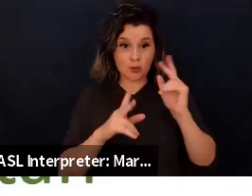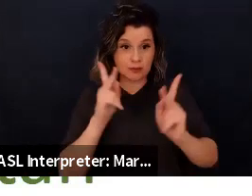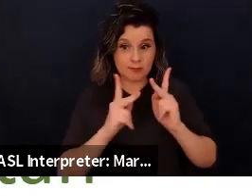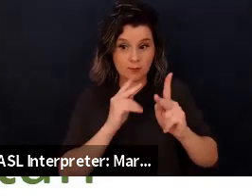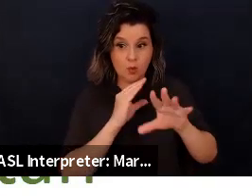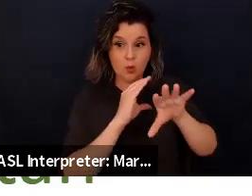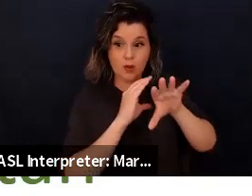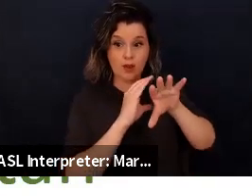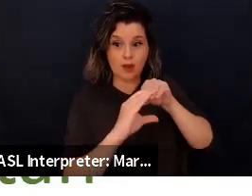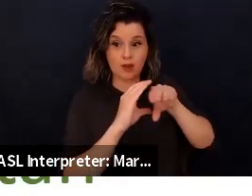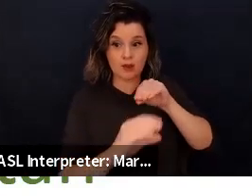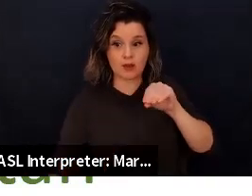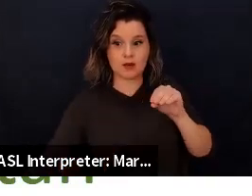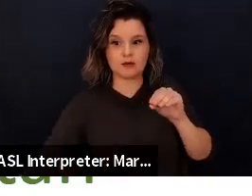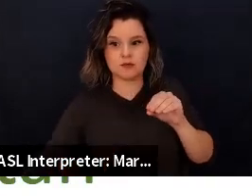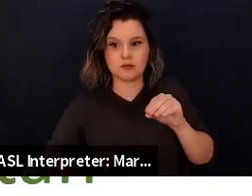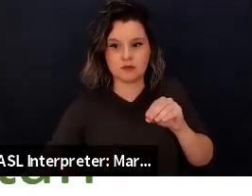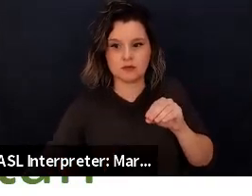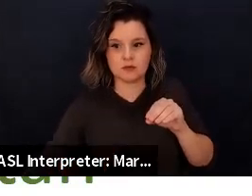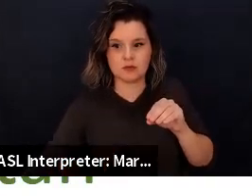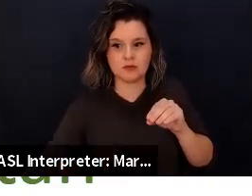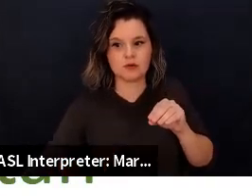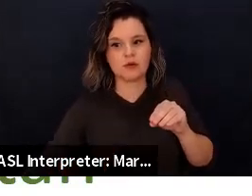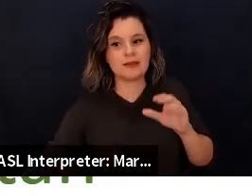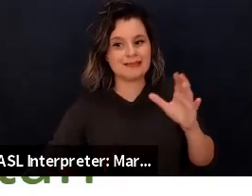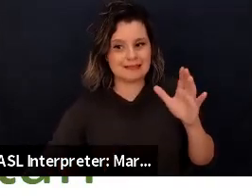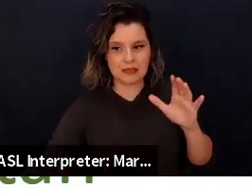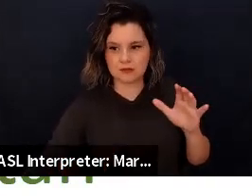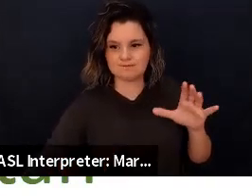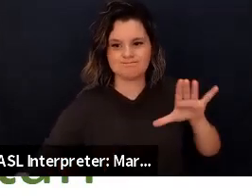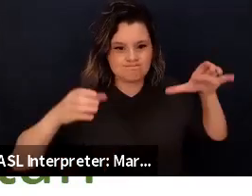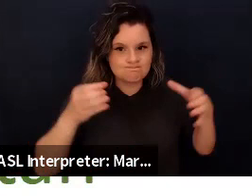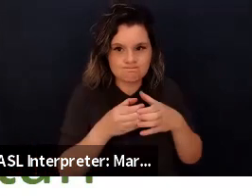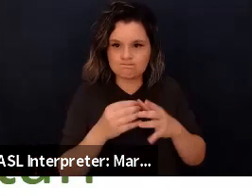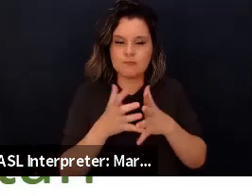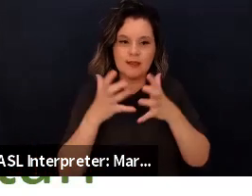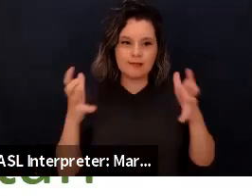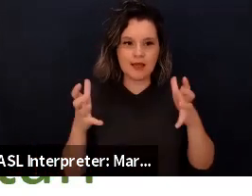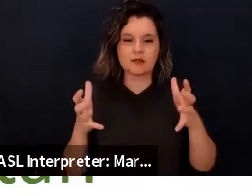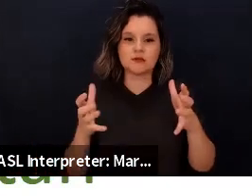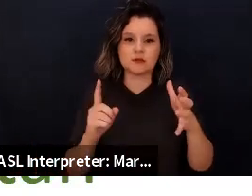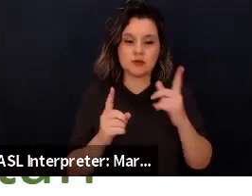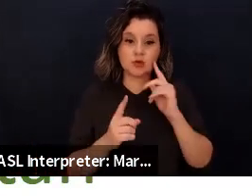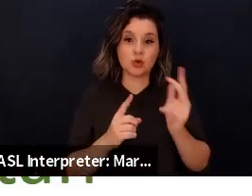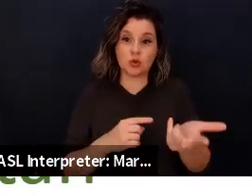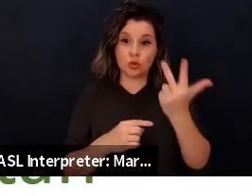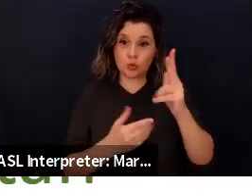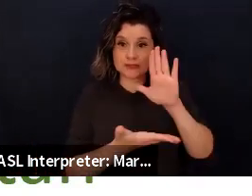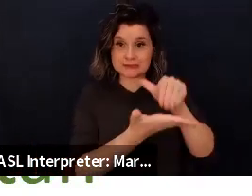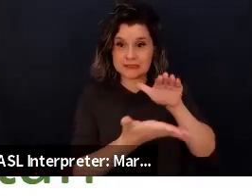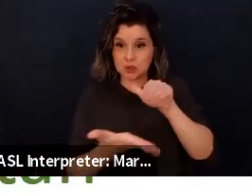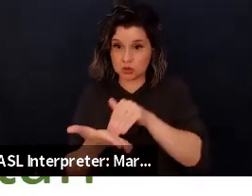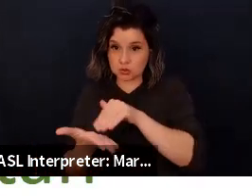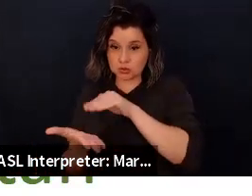ha organizado bastante. Entonces, acabo de explicar que hay 3 centros de